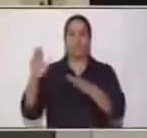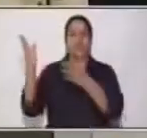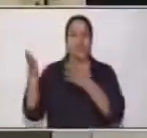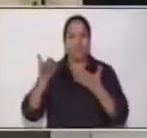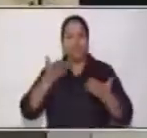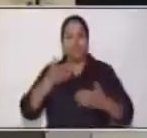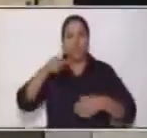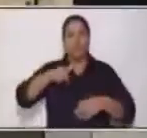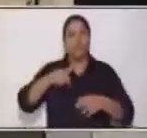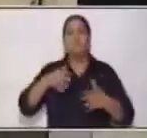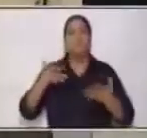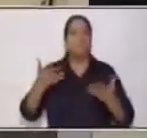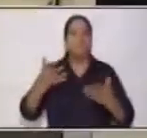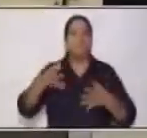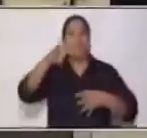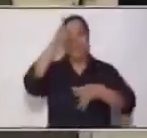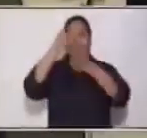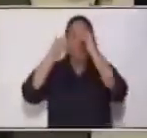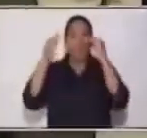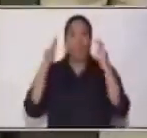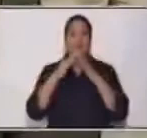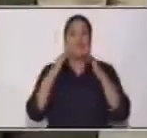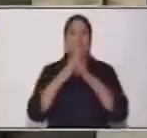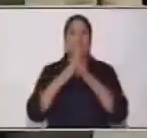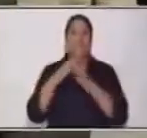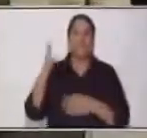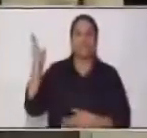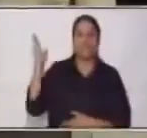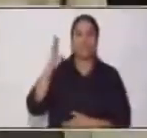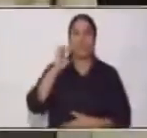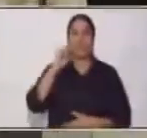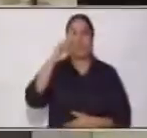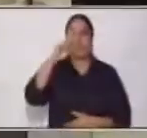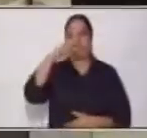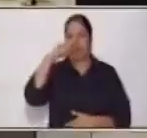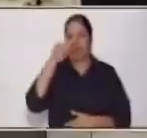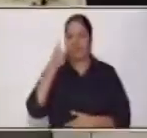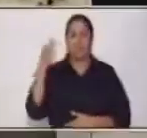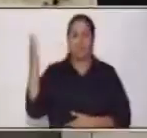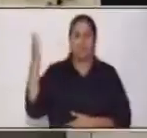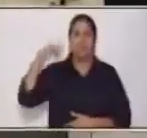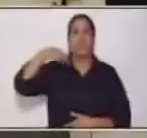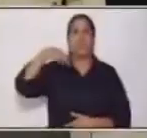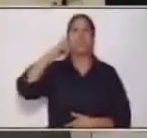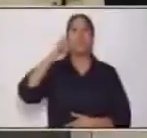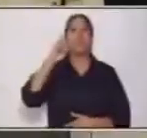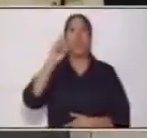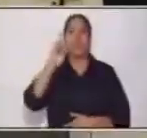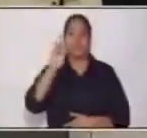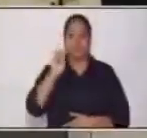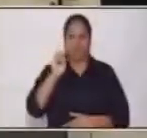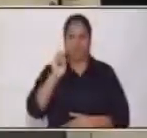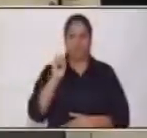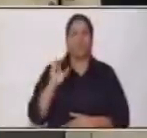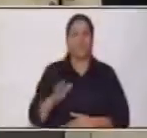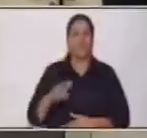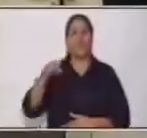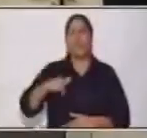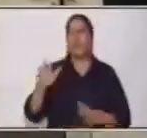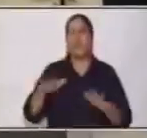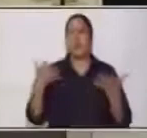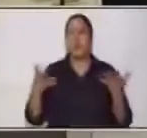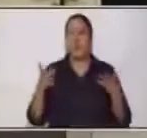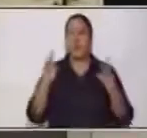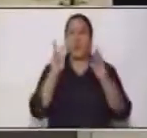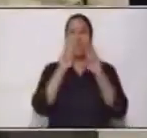Bienvenido a este espacio educativo Aprendo en Casa. Soy Berta Guerra y él es mi compañero Pedro Comel. Y en esta oportunidad vamos a desarrollar